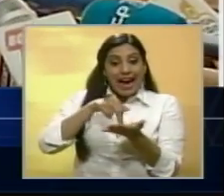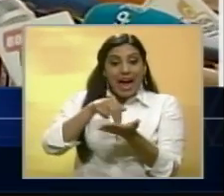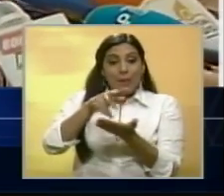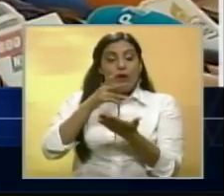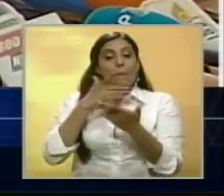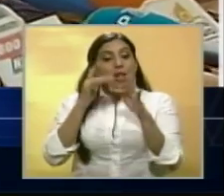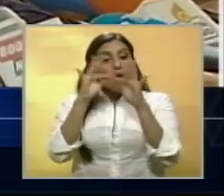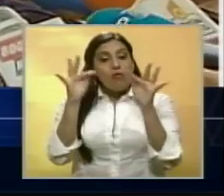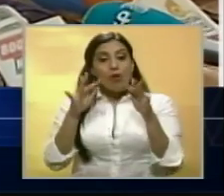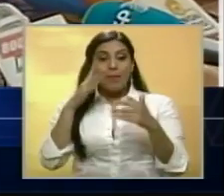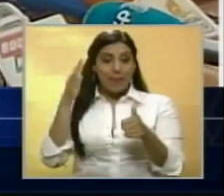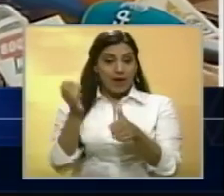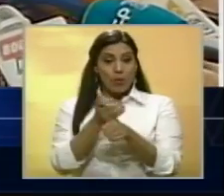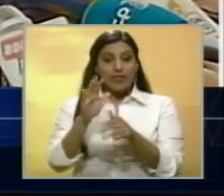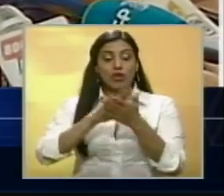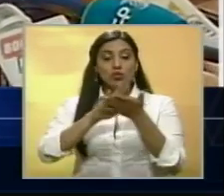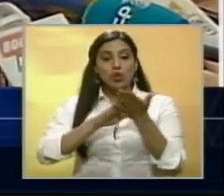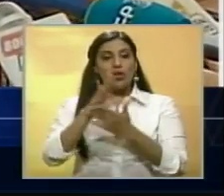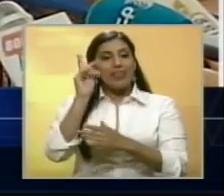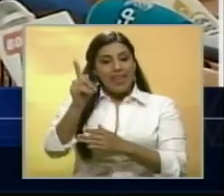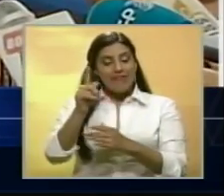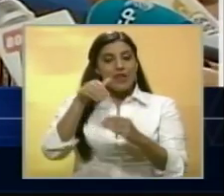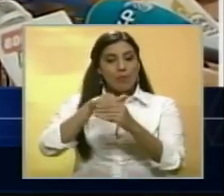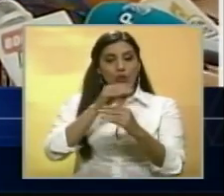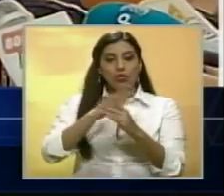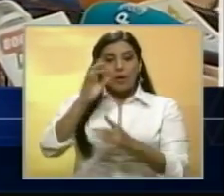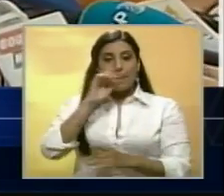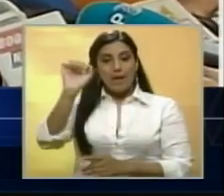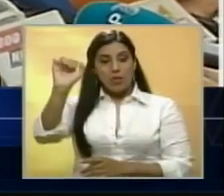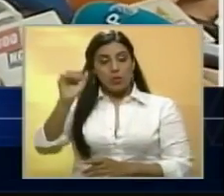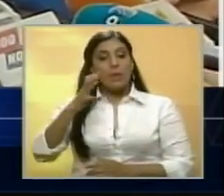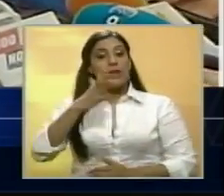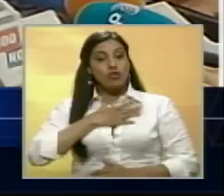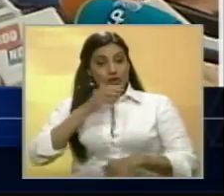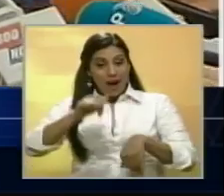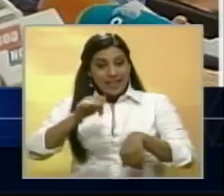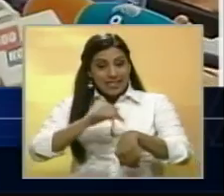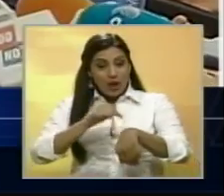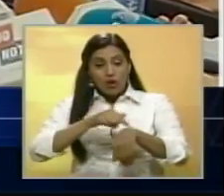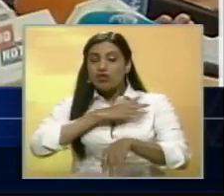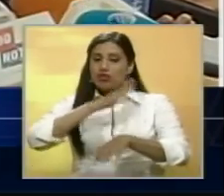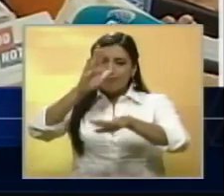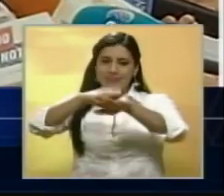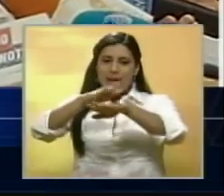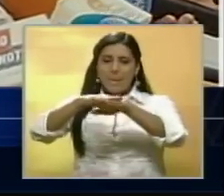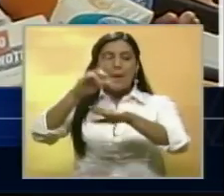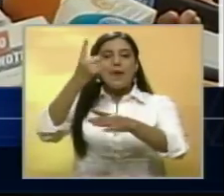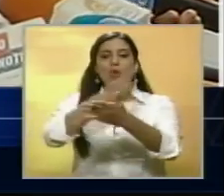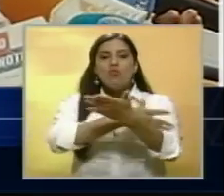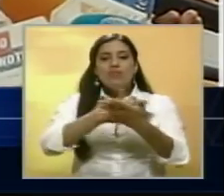el mecanismo para lograr esa solución sea el revocatorio. Así que yo a esta hora le hago un llamado al